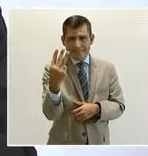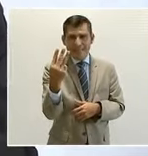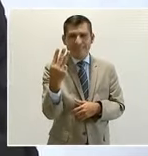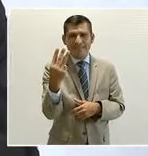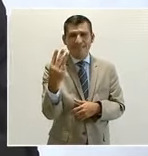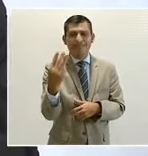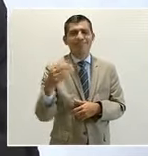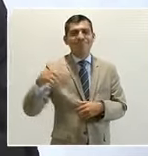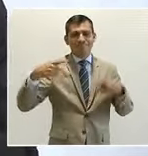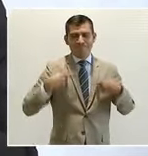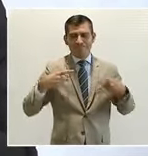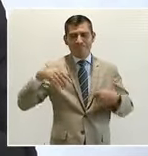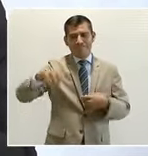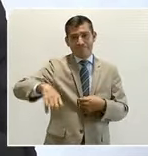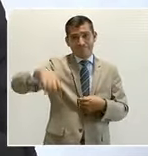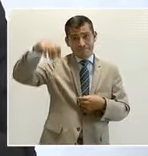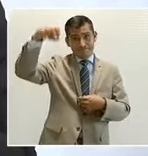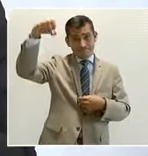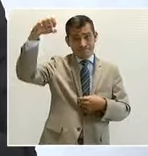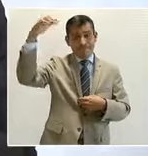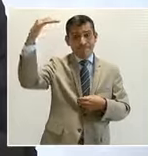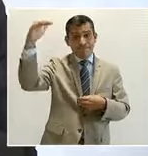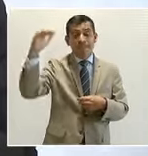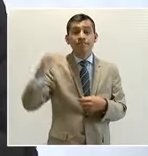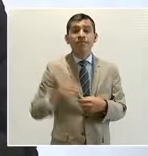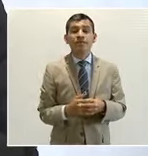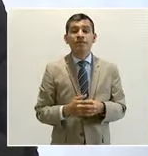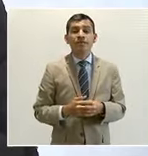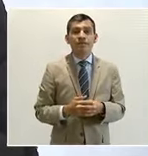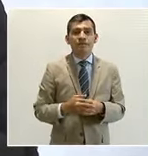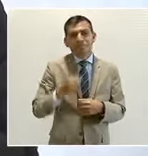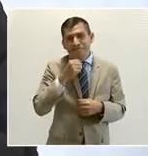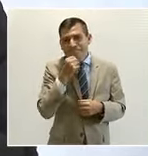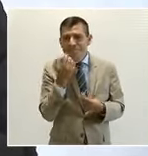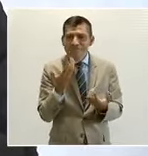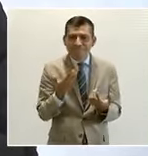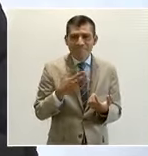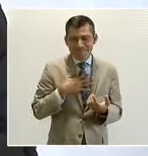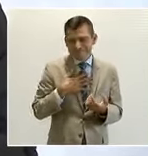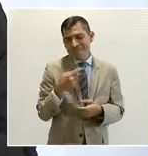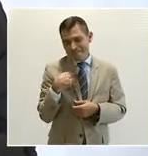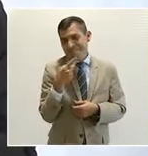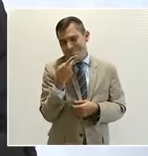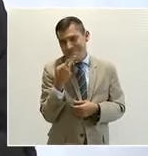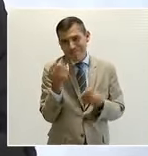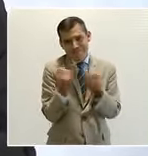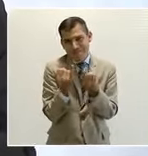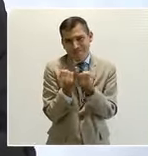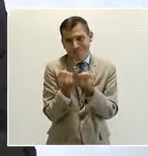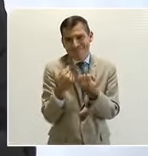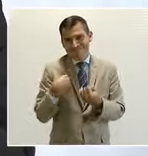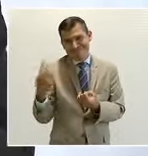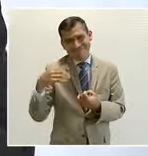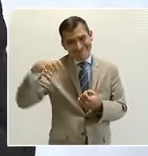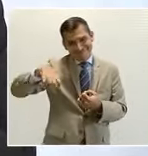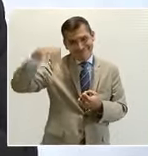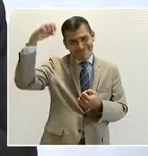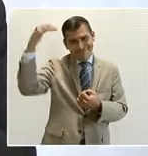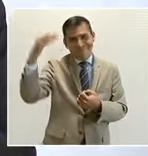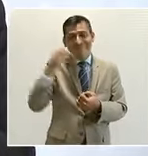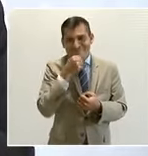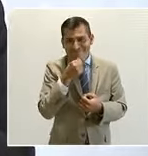adultos mayores veteranos así como el que está hablando que tienen una